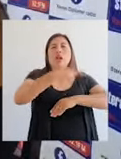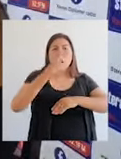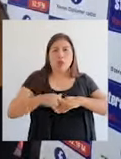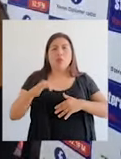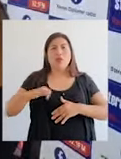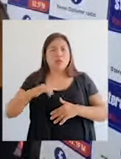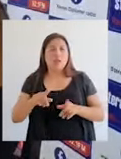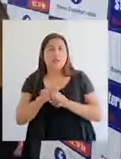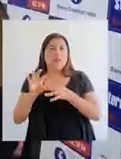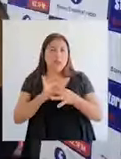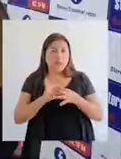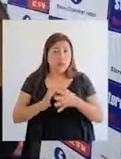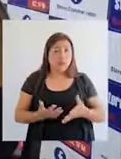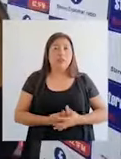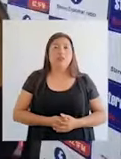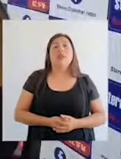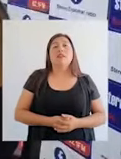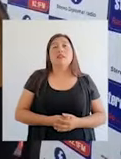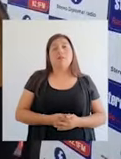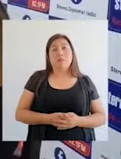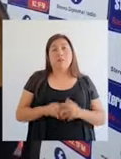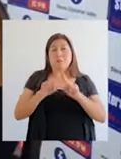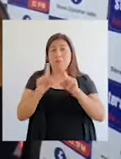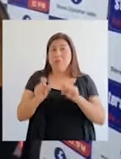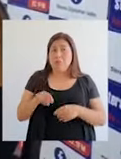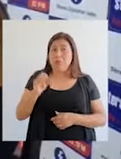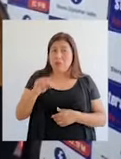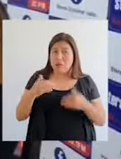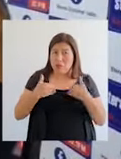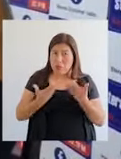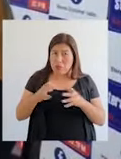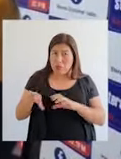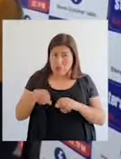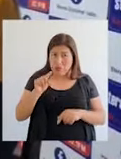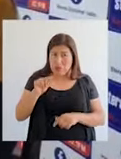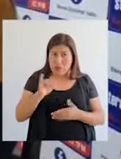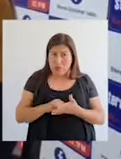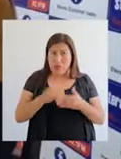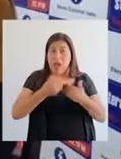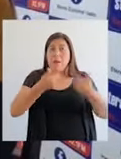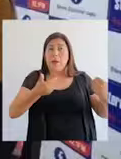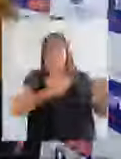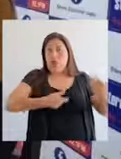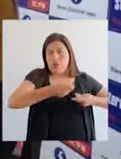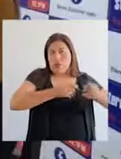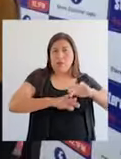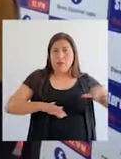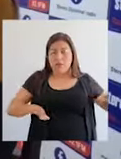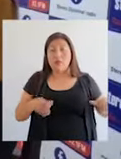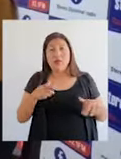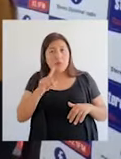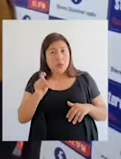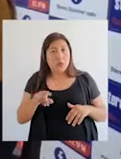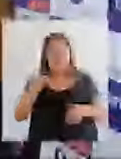Estado en su conjunto. Ahora, ¿ha habido la disponibilidad de que eso se pueda hacer de parte de todos los niveles de gobierno? Claro, había que empezar por esto, determinar la